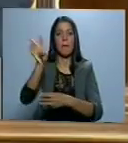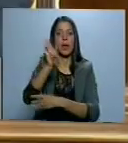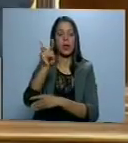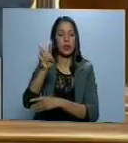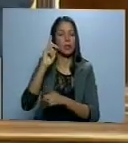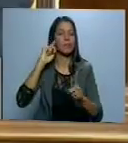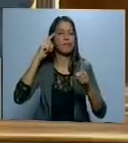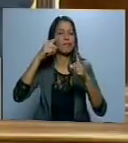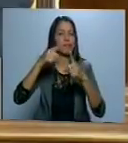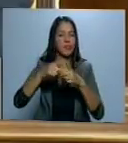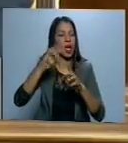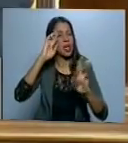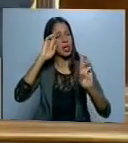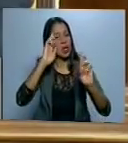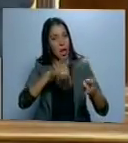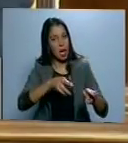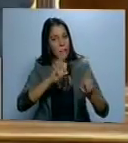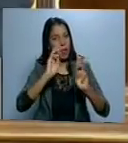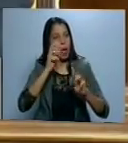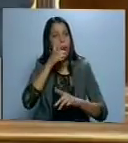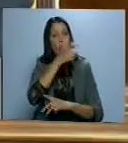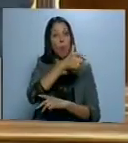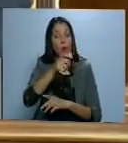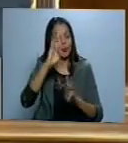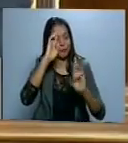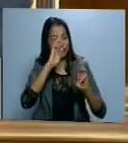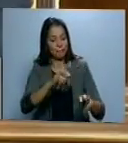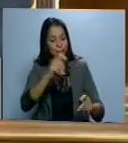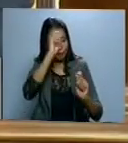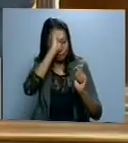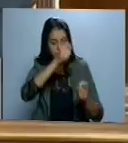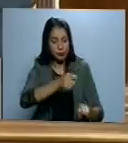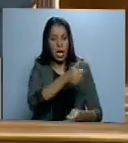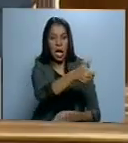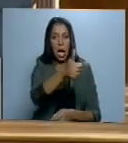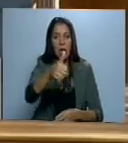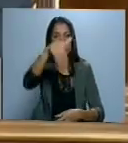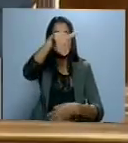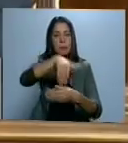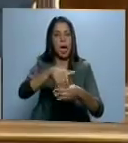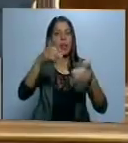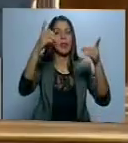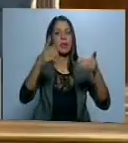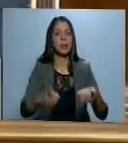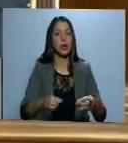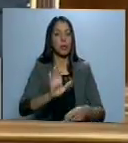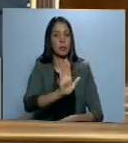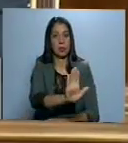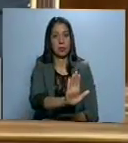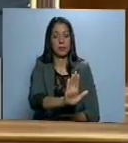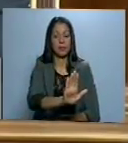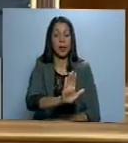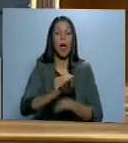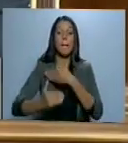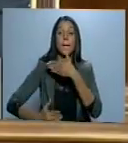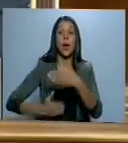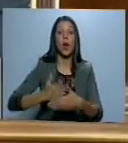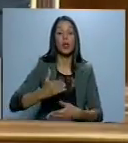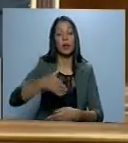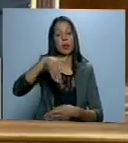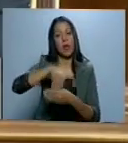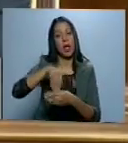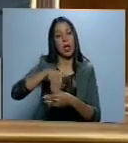y absoluto respeto a la voluntad soberana expresada electoralmente, considerando que el proceso de elecciones